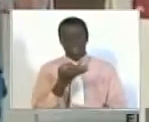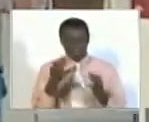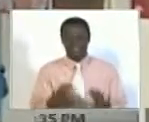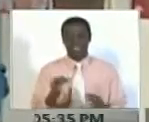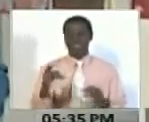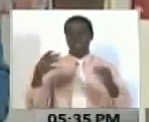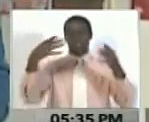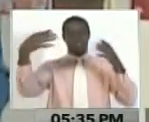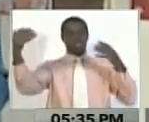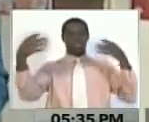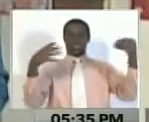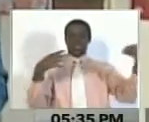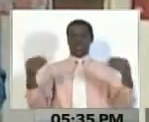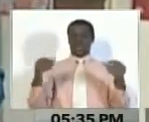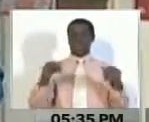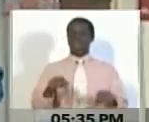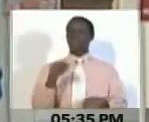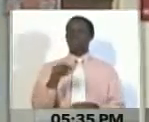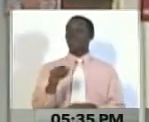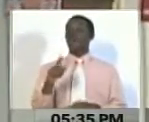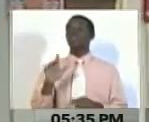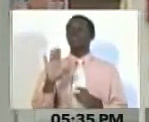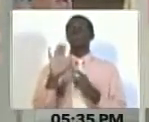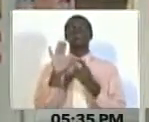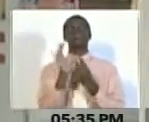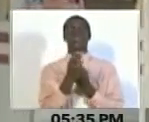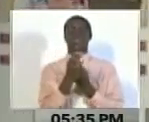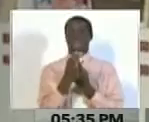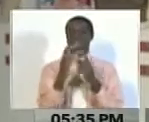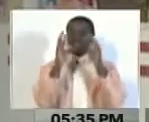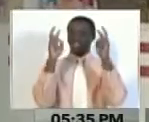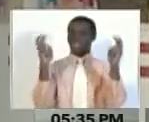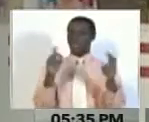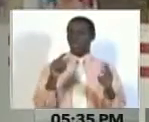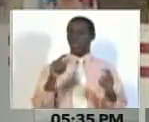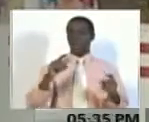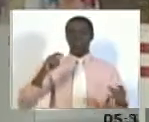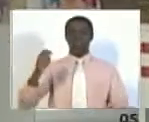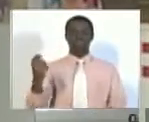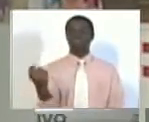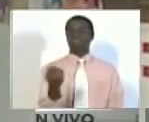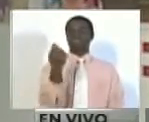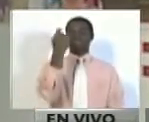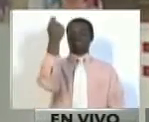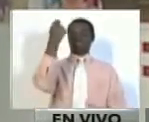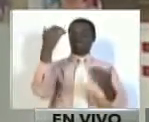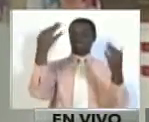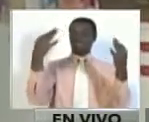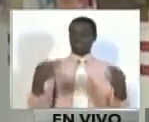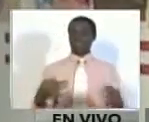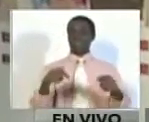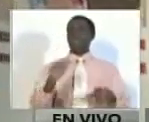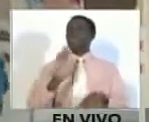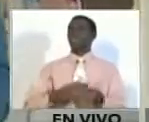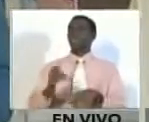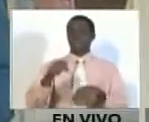tarde histórica para la cultura, si puede denominarse de alguna manera, porque justamente hoy arranca esta